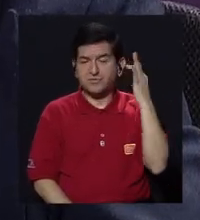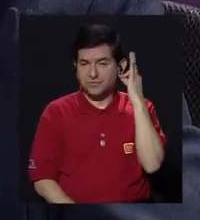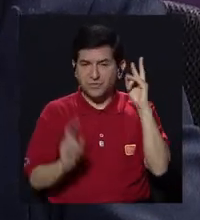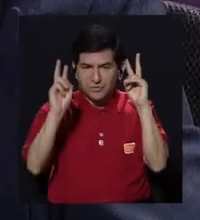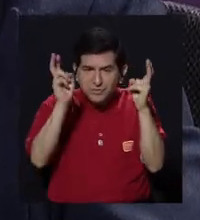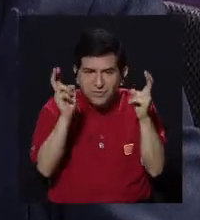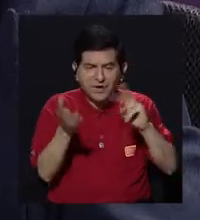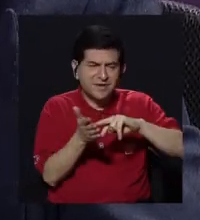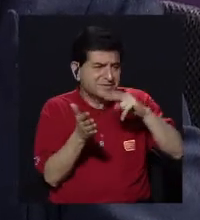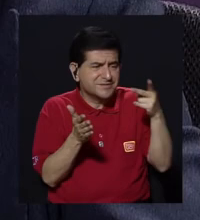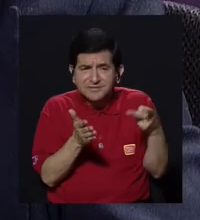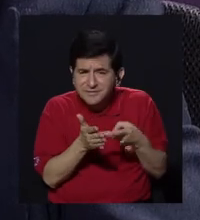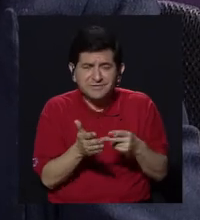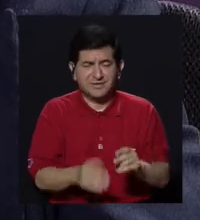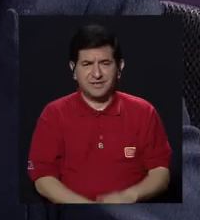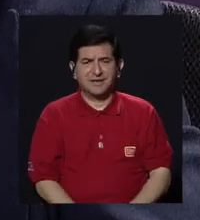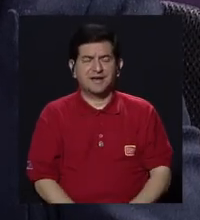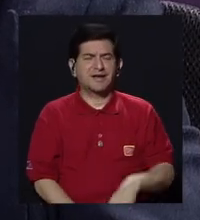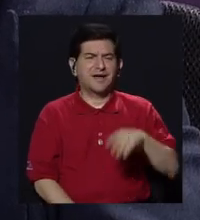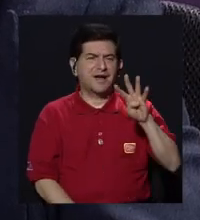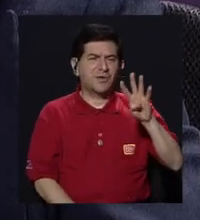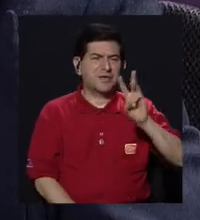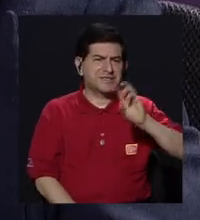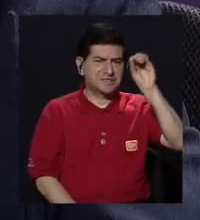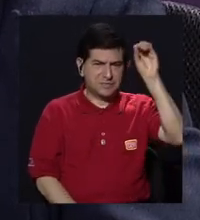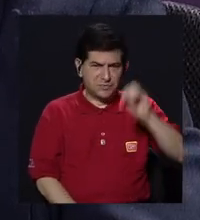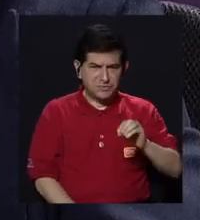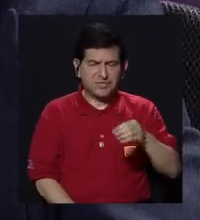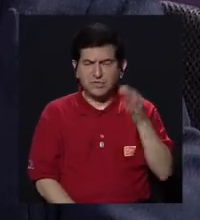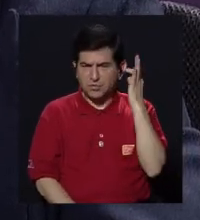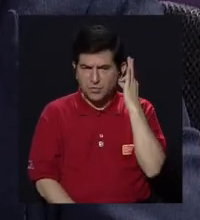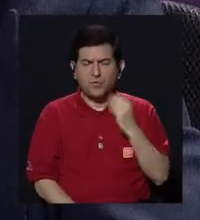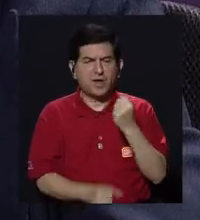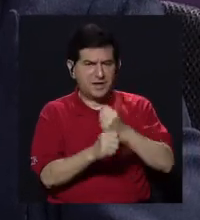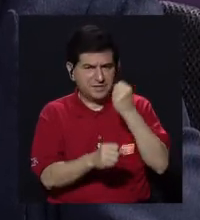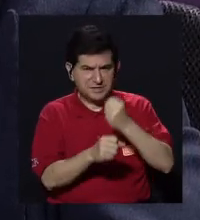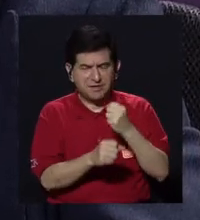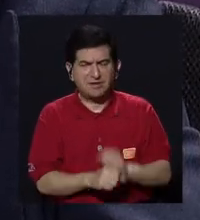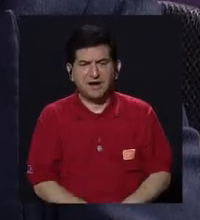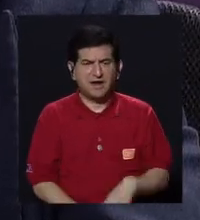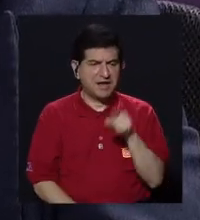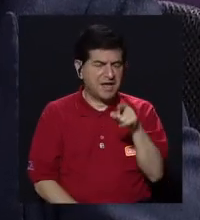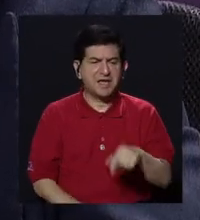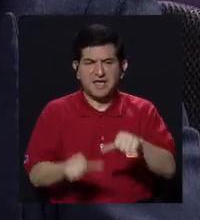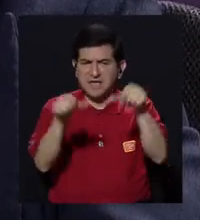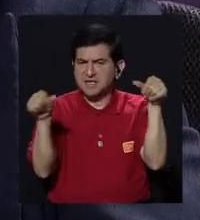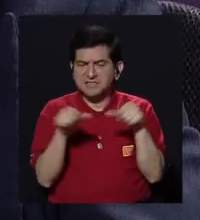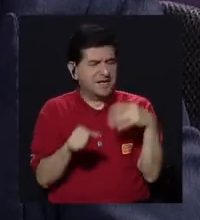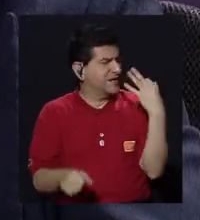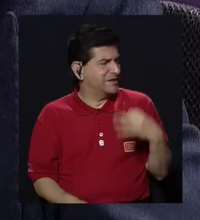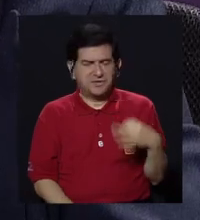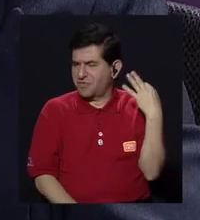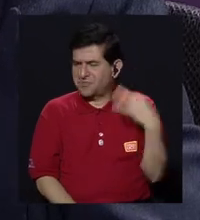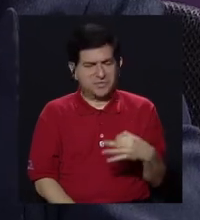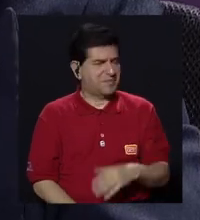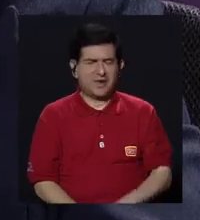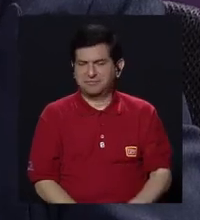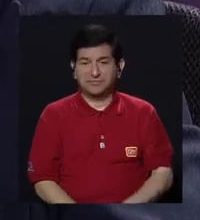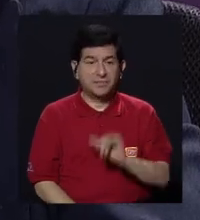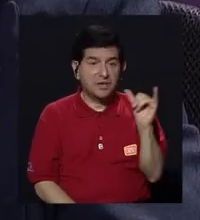mujer. Estamos hablando que el 46% de las mujeres que trabajan lo hacen en la